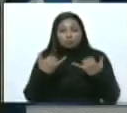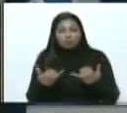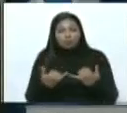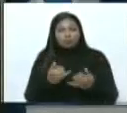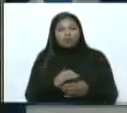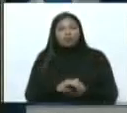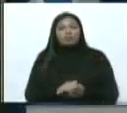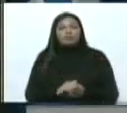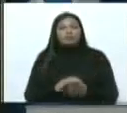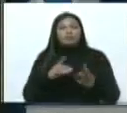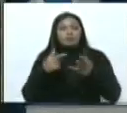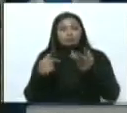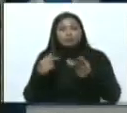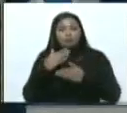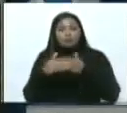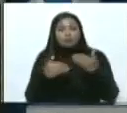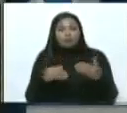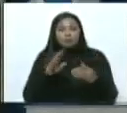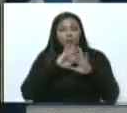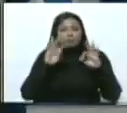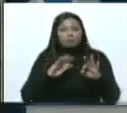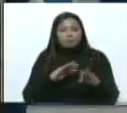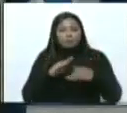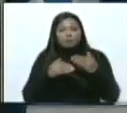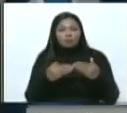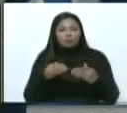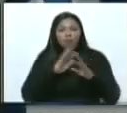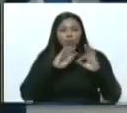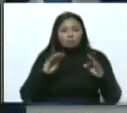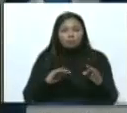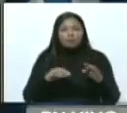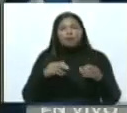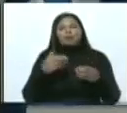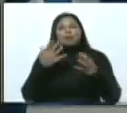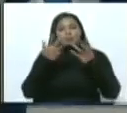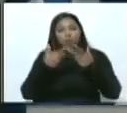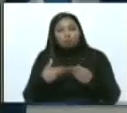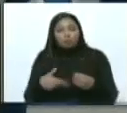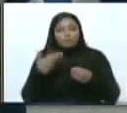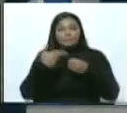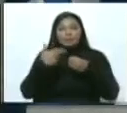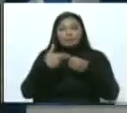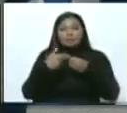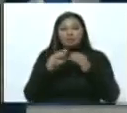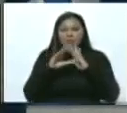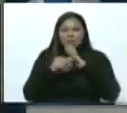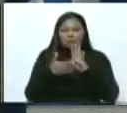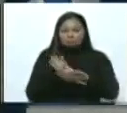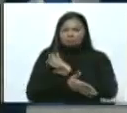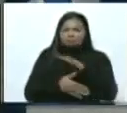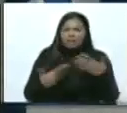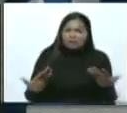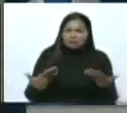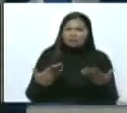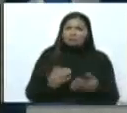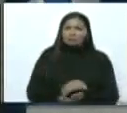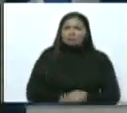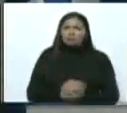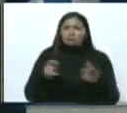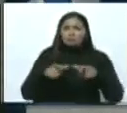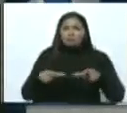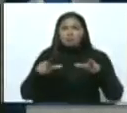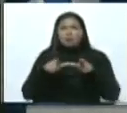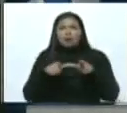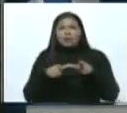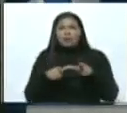de material estratégico contra nuestra industria PDVSA, desmantelando, ¿qué es eso? Instalaciones que